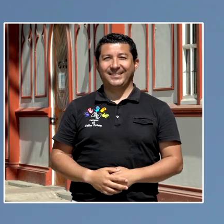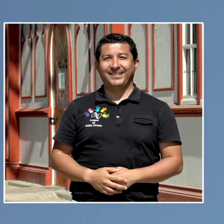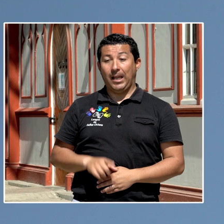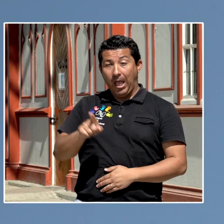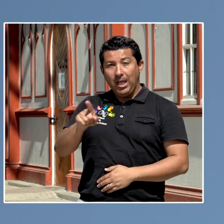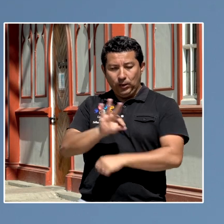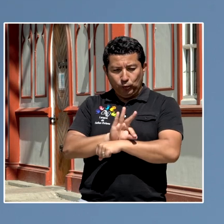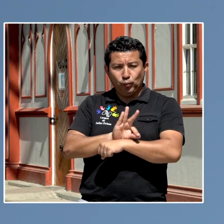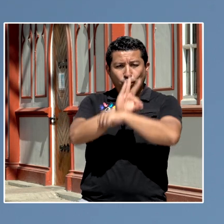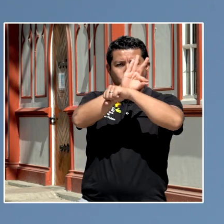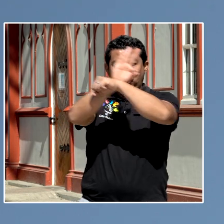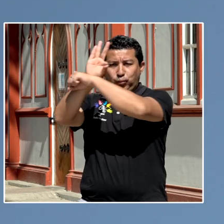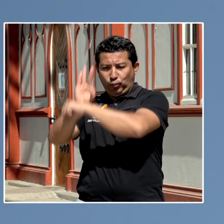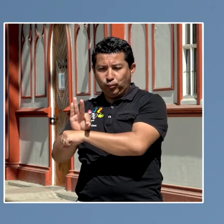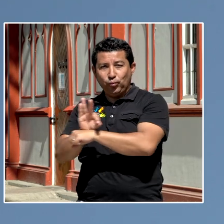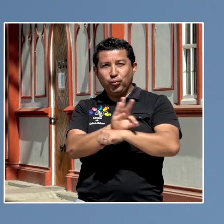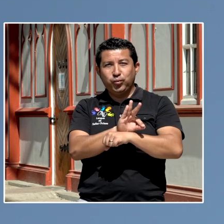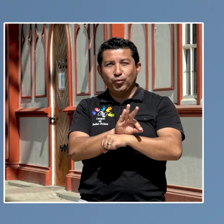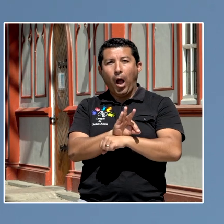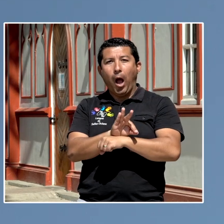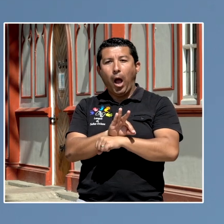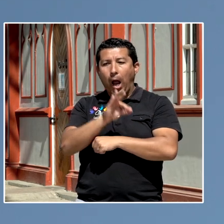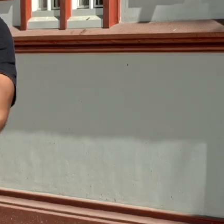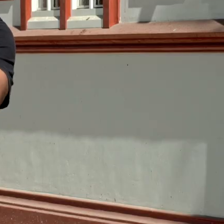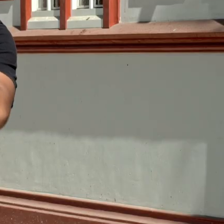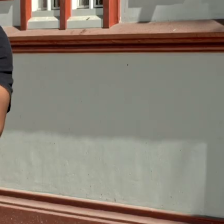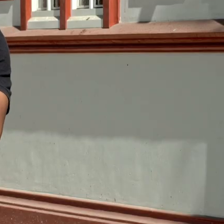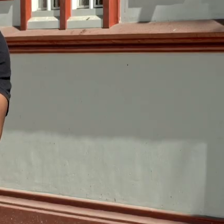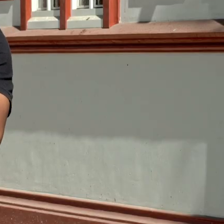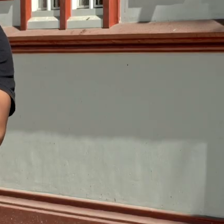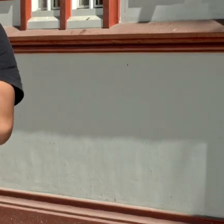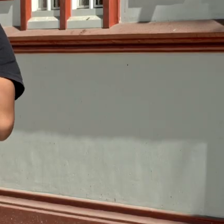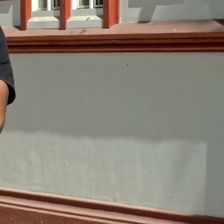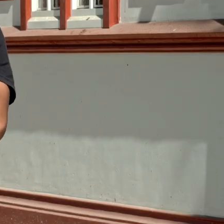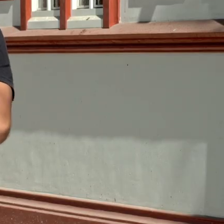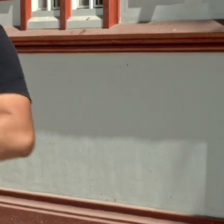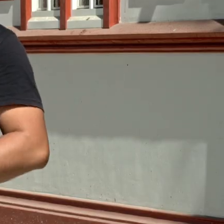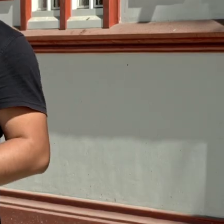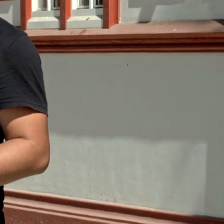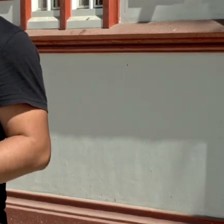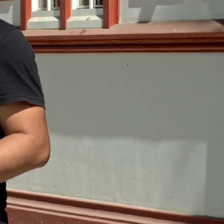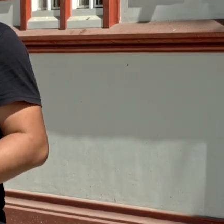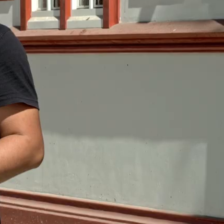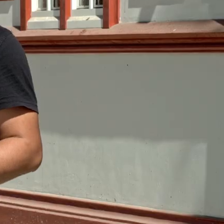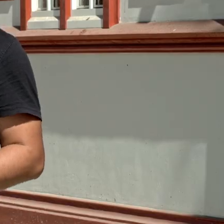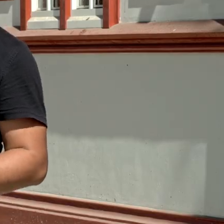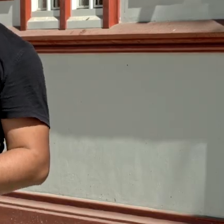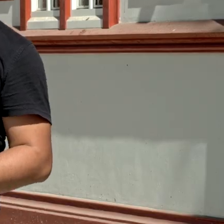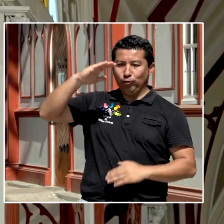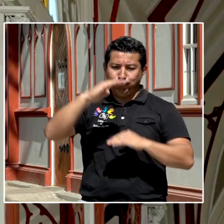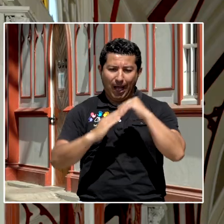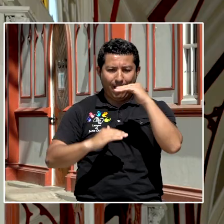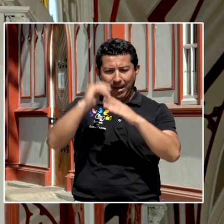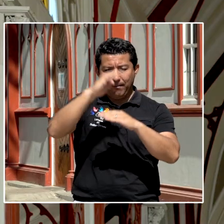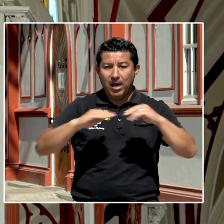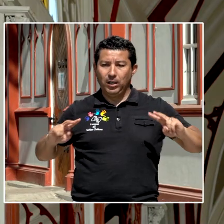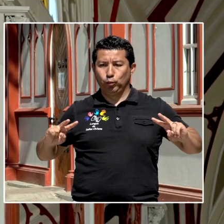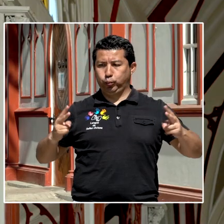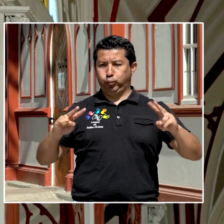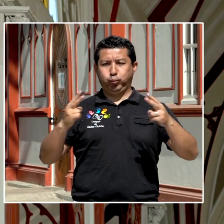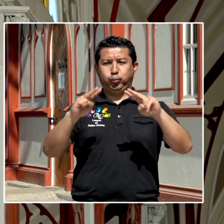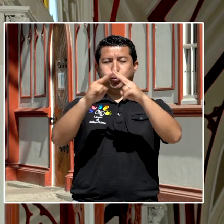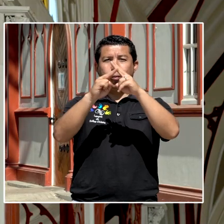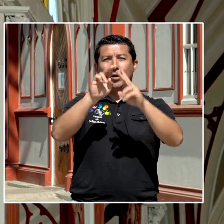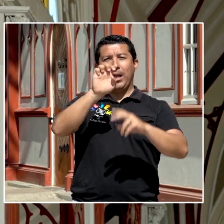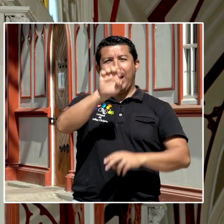ingeniero que 15 años antes salta a la fama mundial por la construcción de su mayor obra la torre